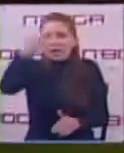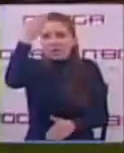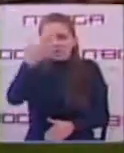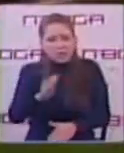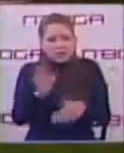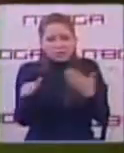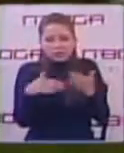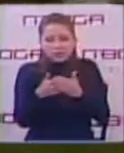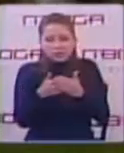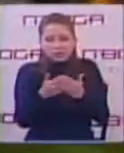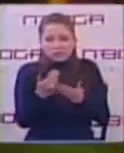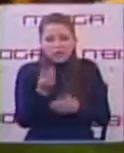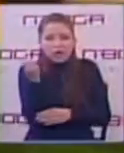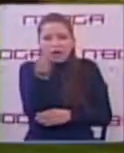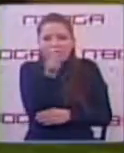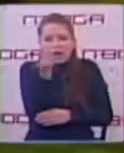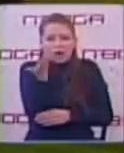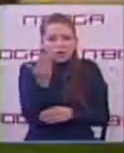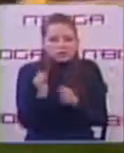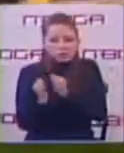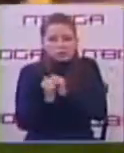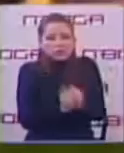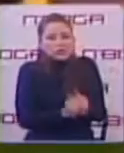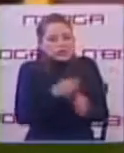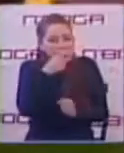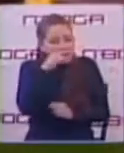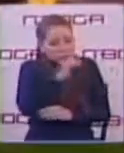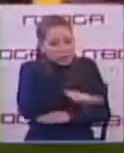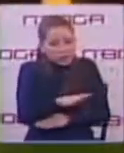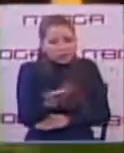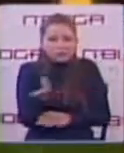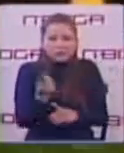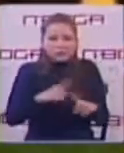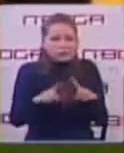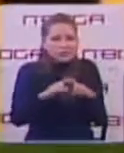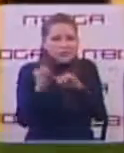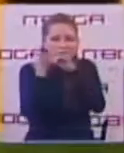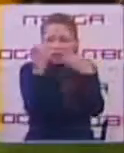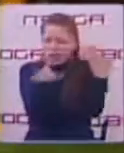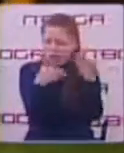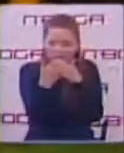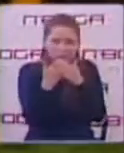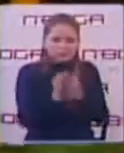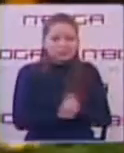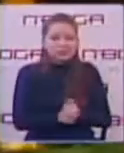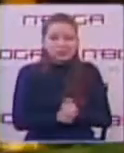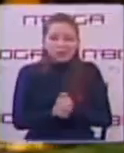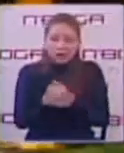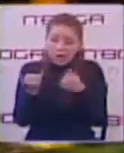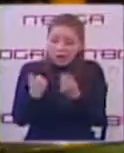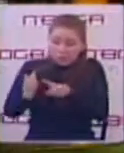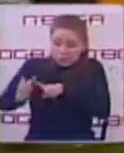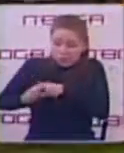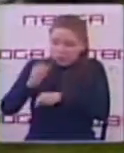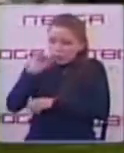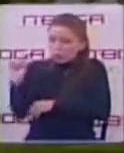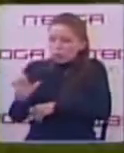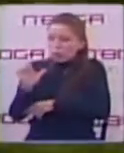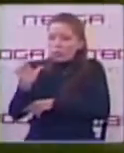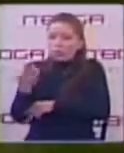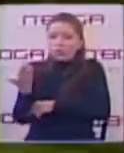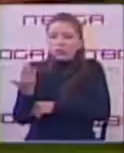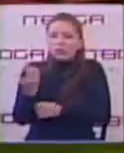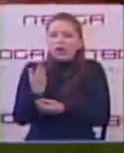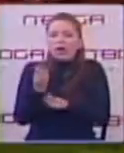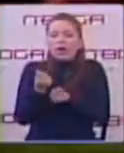chicos, adolescentes, acompañados de niños, o sea, tenemos entretenimiento para todos. Por este mes de julio, cuéntanos